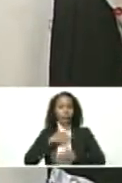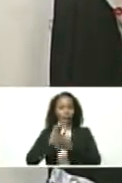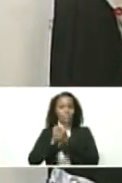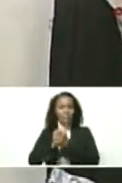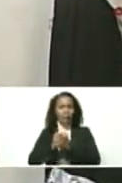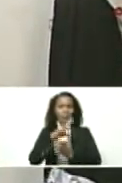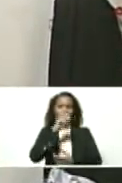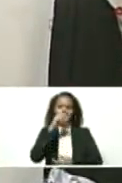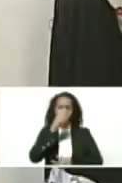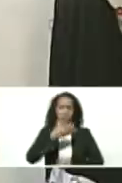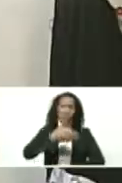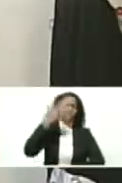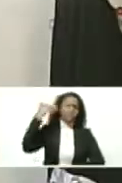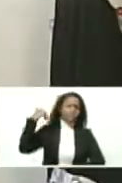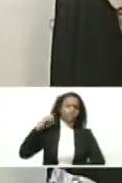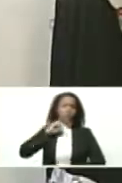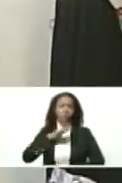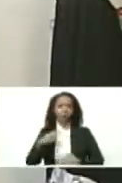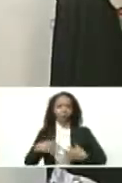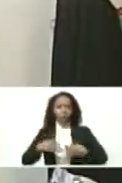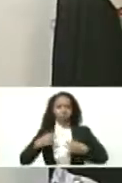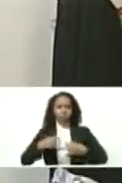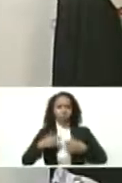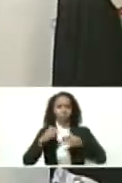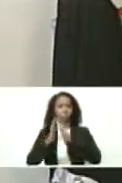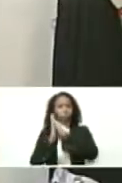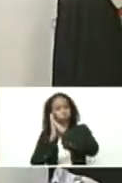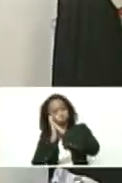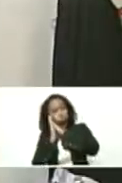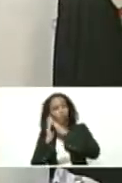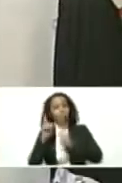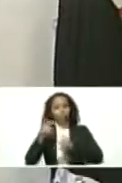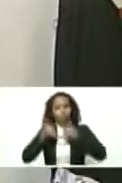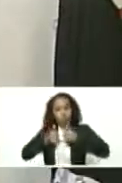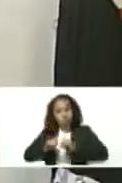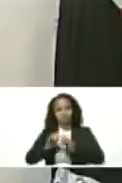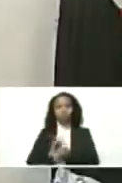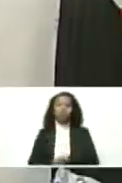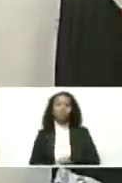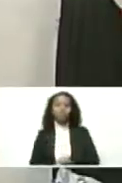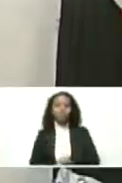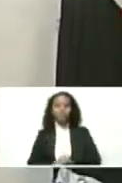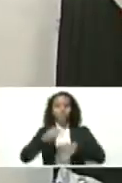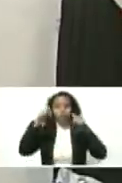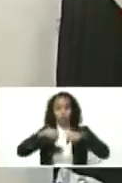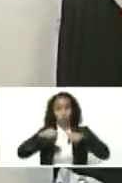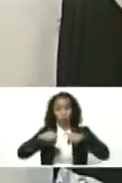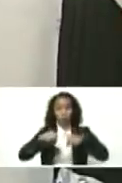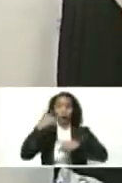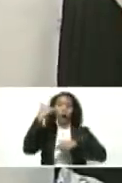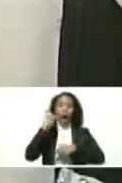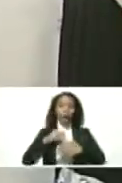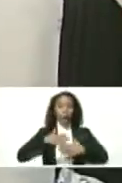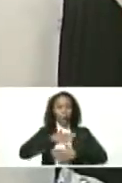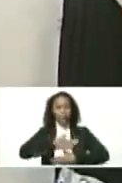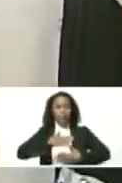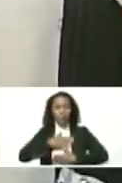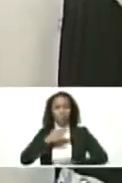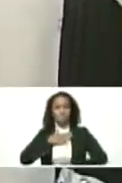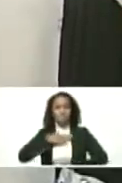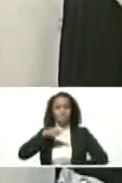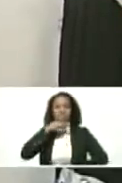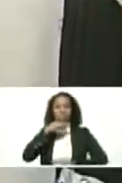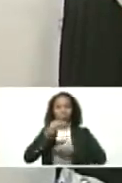20 años vistiendo ropa de dormir para sus hijos, y hoy por hoy tengo la satisfacción de hacerlo para mi